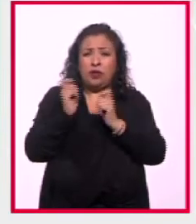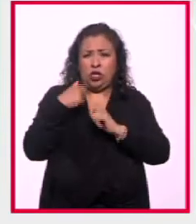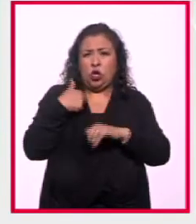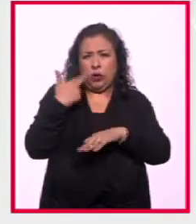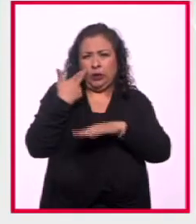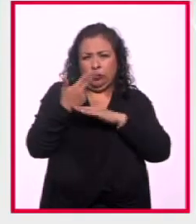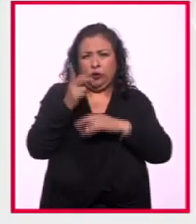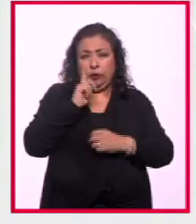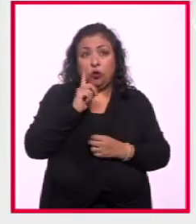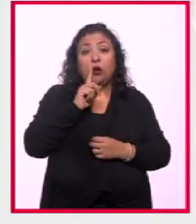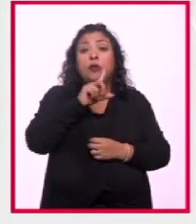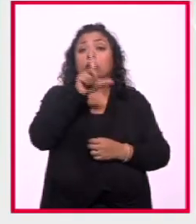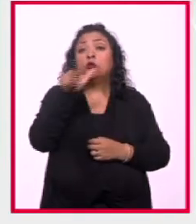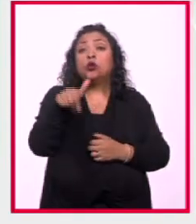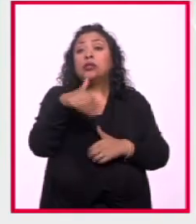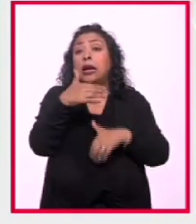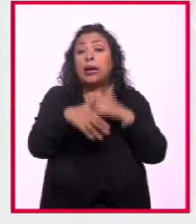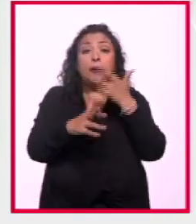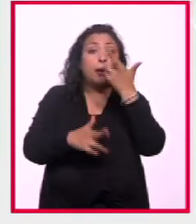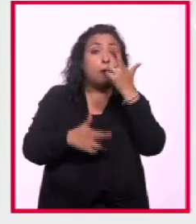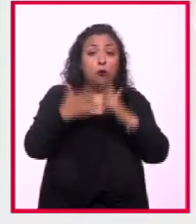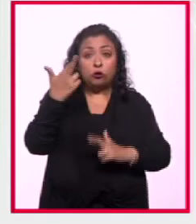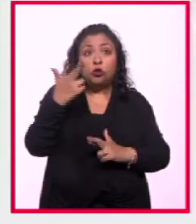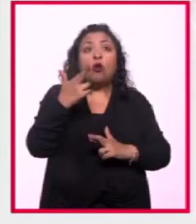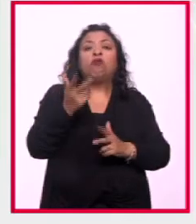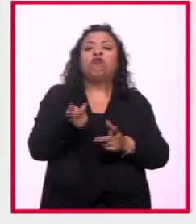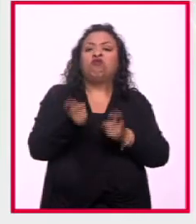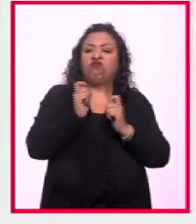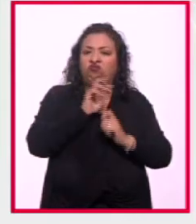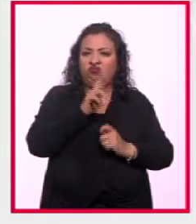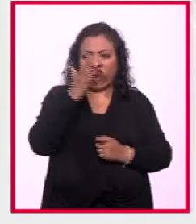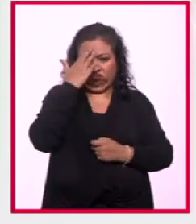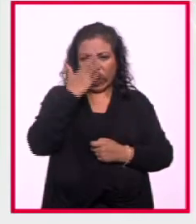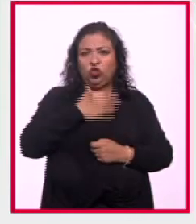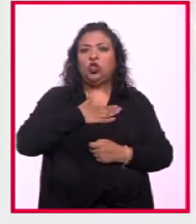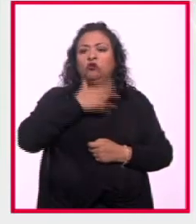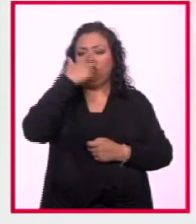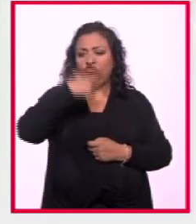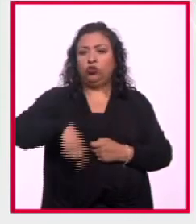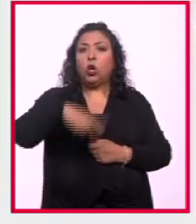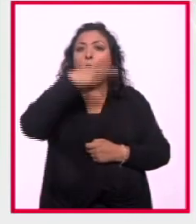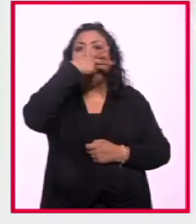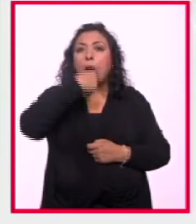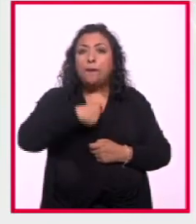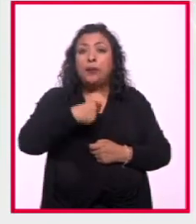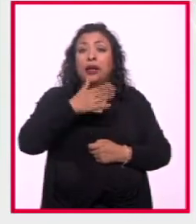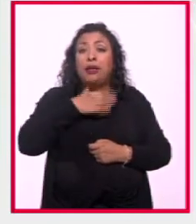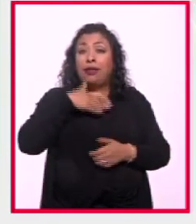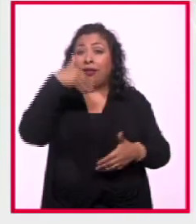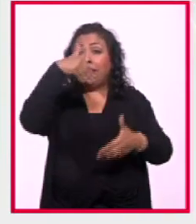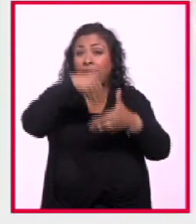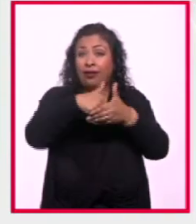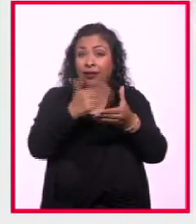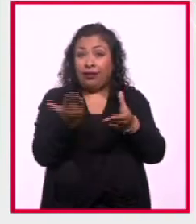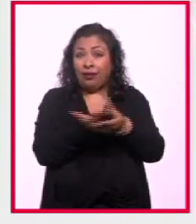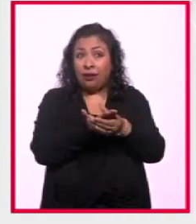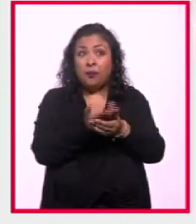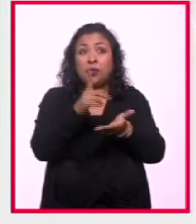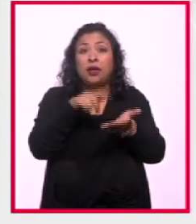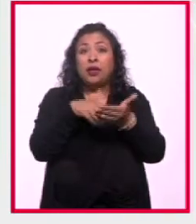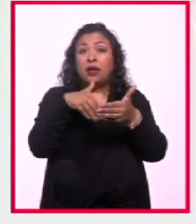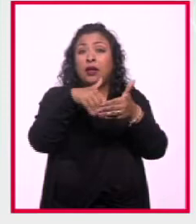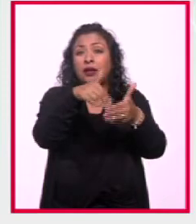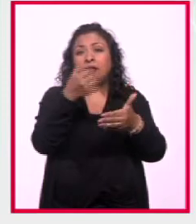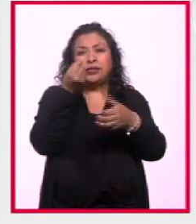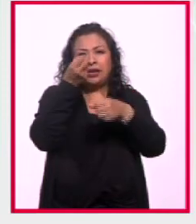y finalmente después de la revolución logró que se le reconociera como hombre entonces su expediente está en el archivo